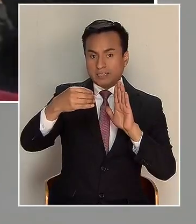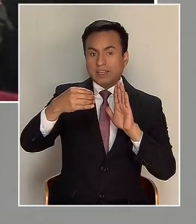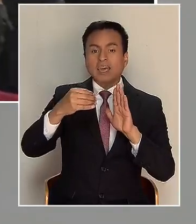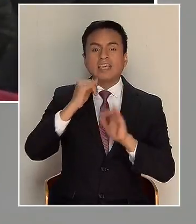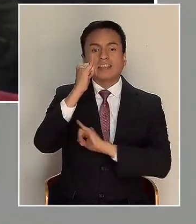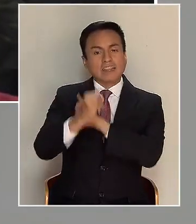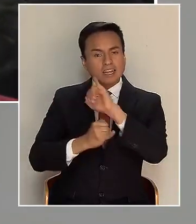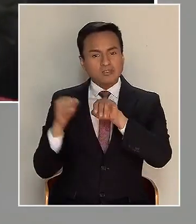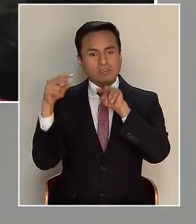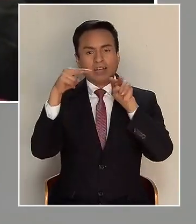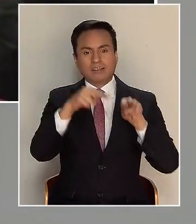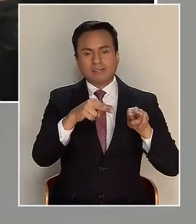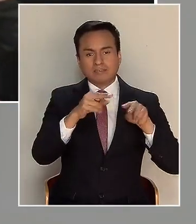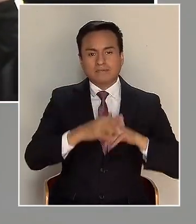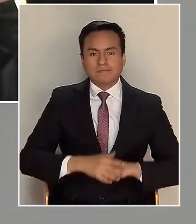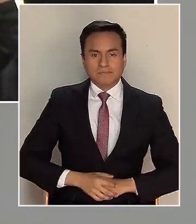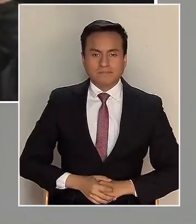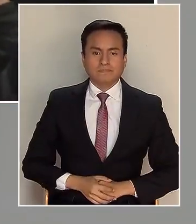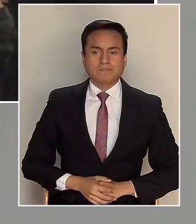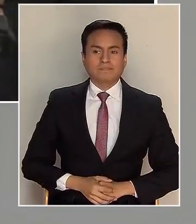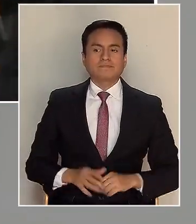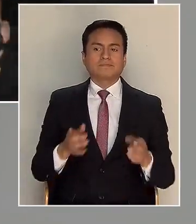nivel internacional.